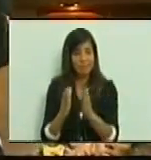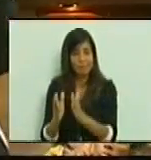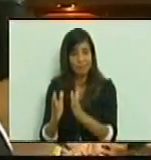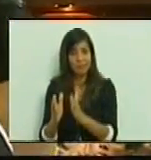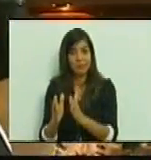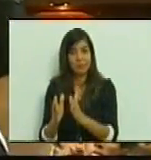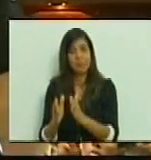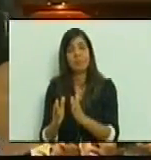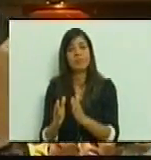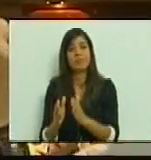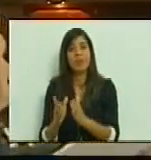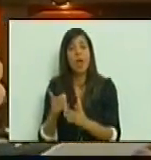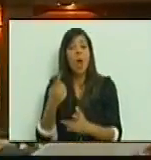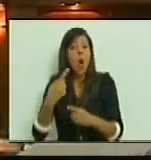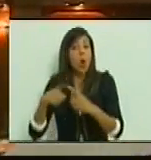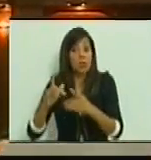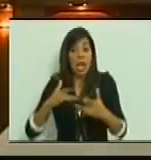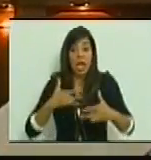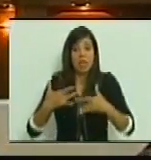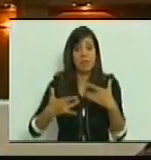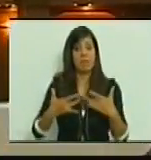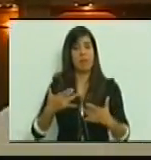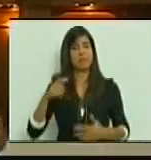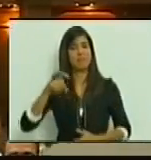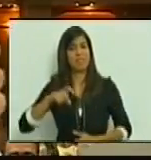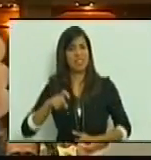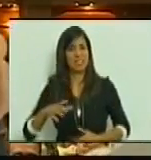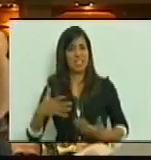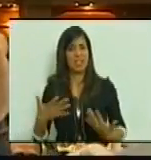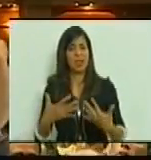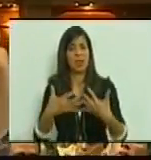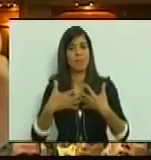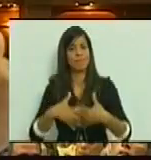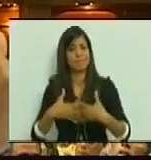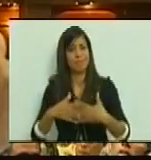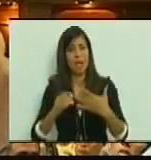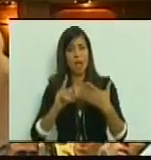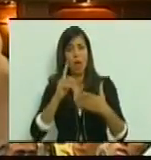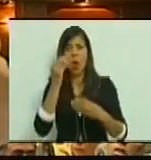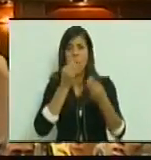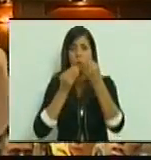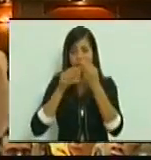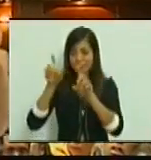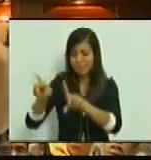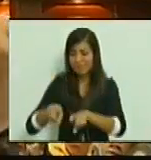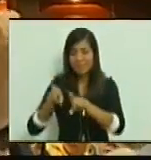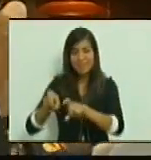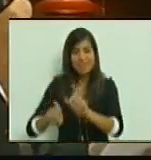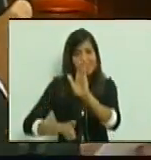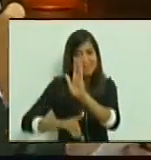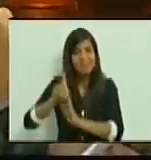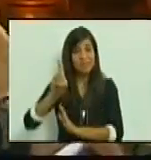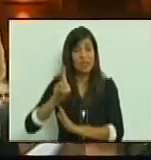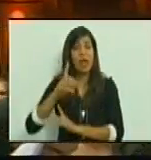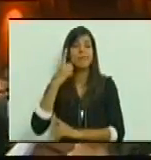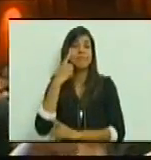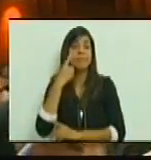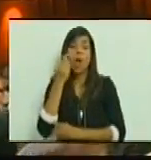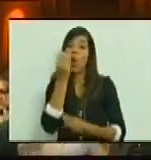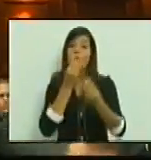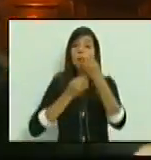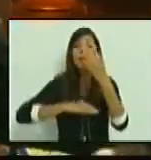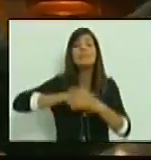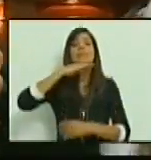Incorpora cualquier otra actividad necesaria para procurar el desarrollo agroalimentario nacional tendiente a garantizar la seguridad y